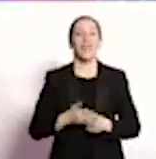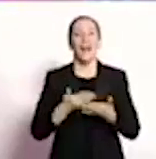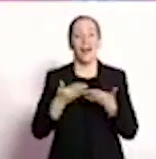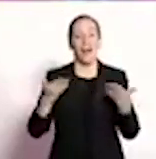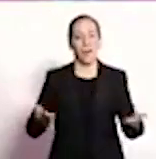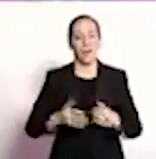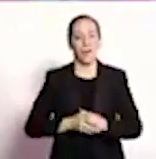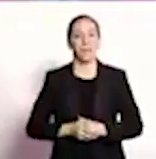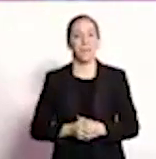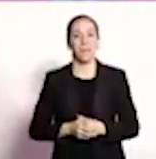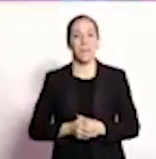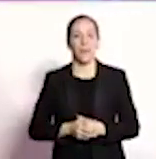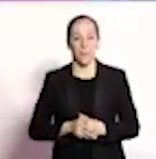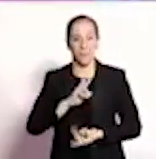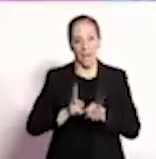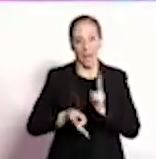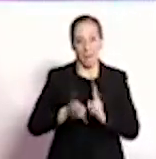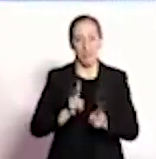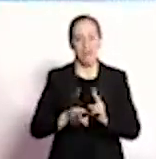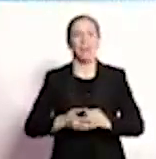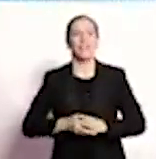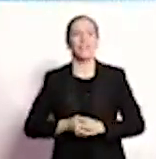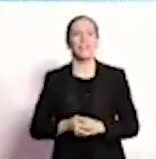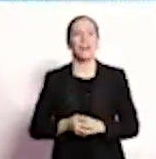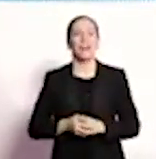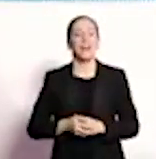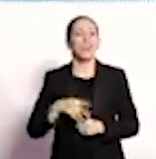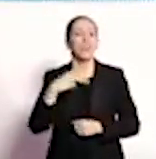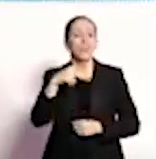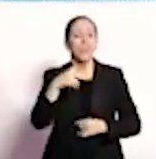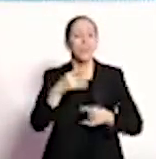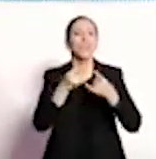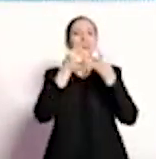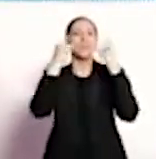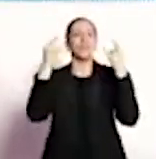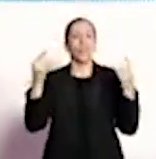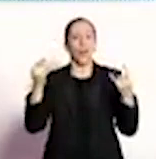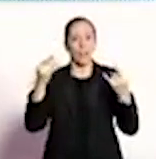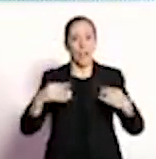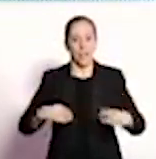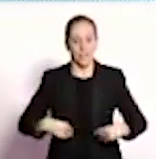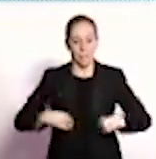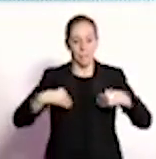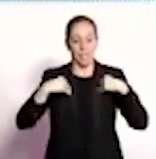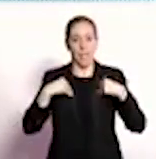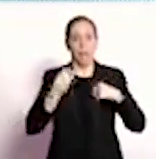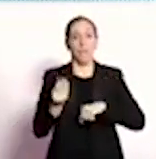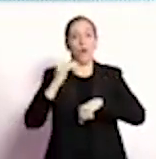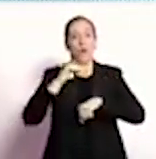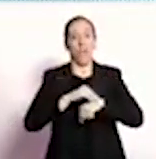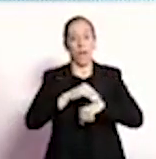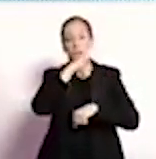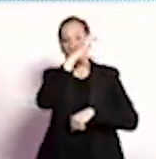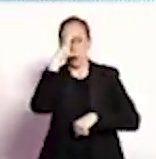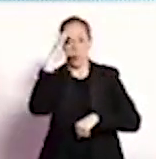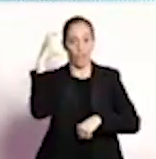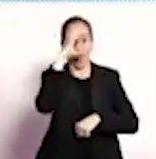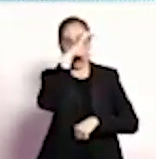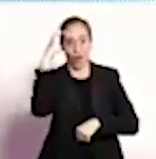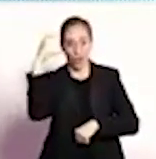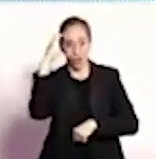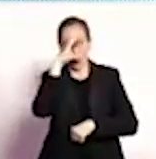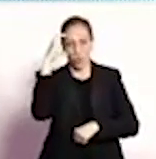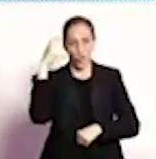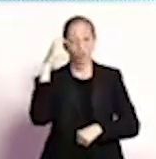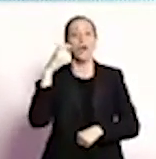el candidato a la gubernatura del estado por el partido movimiento ciudadano samuel garcía sepúlveda manifestó en el foro actúa